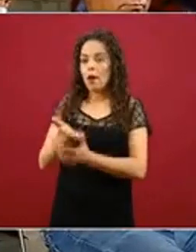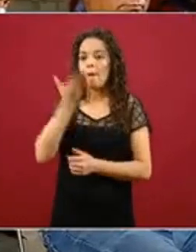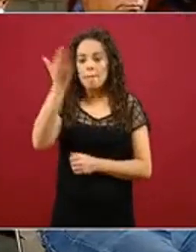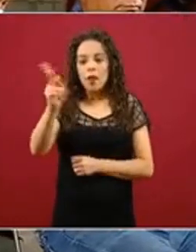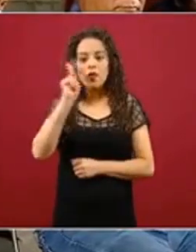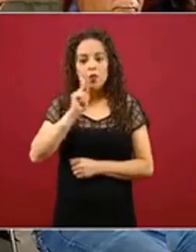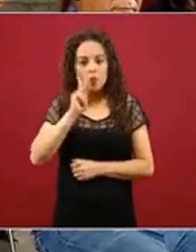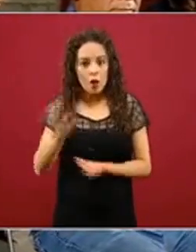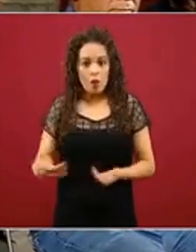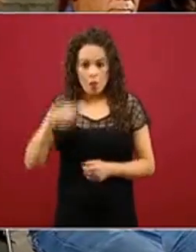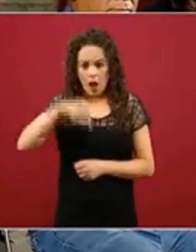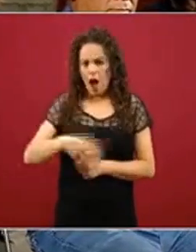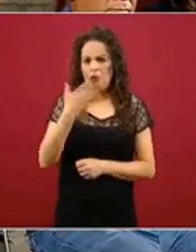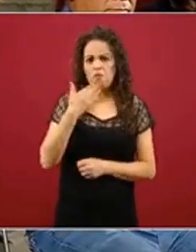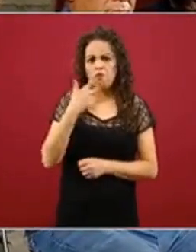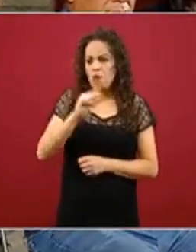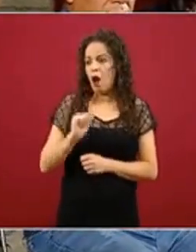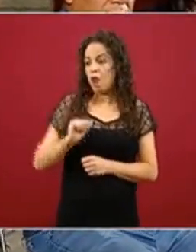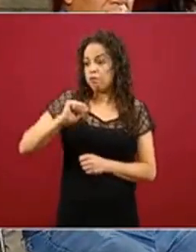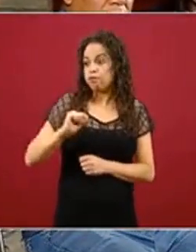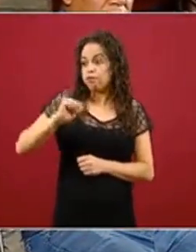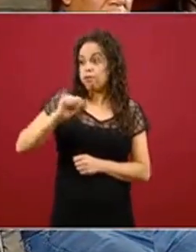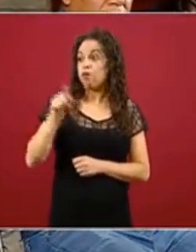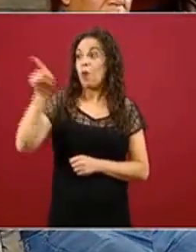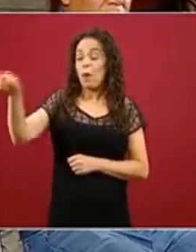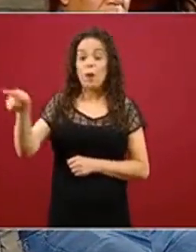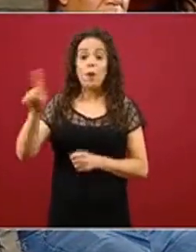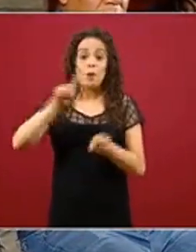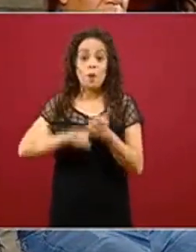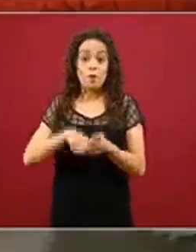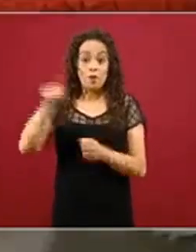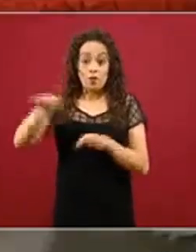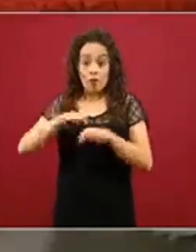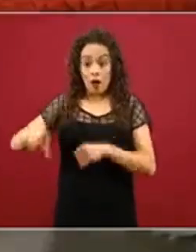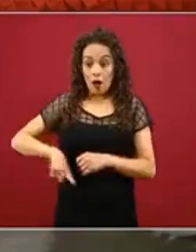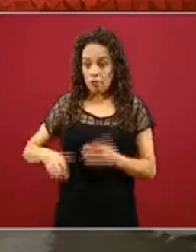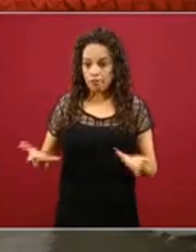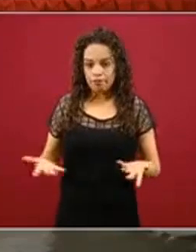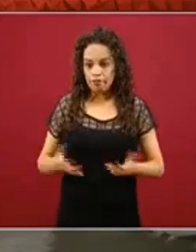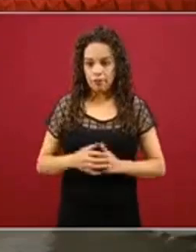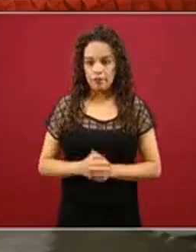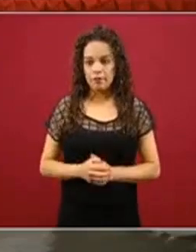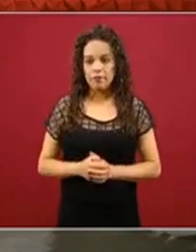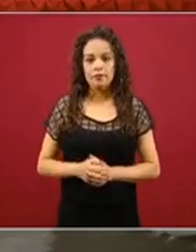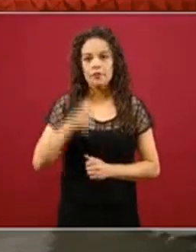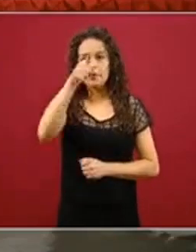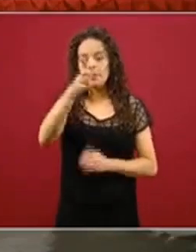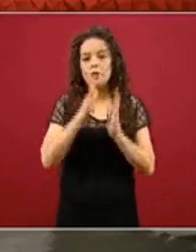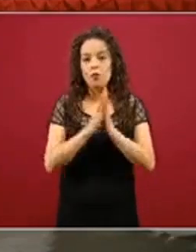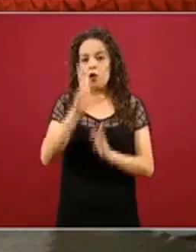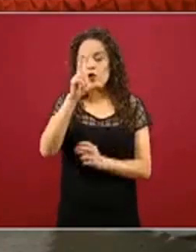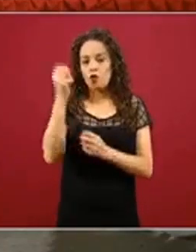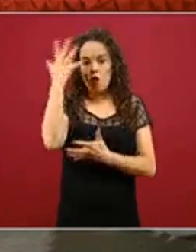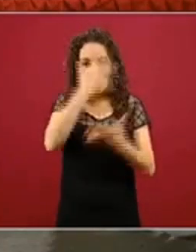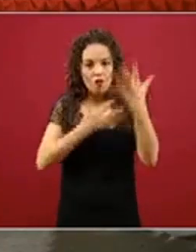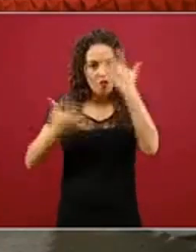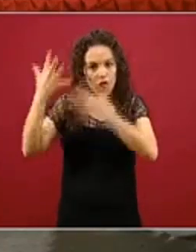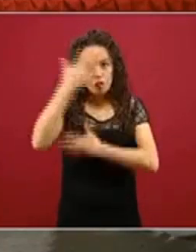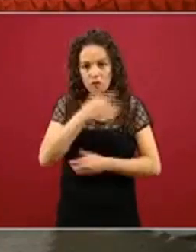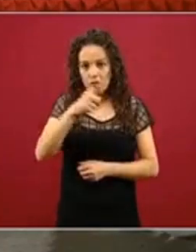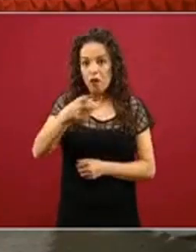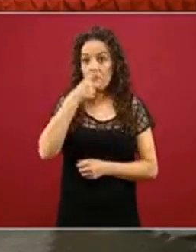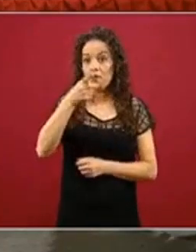País de 120 millones de habitantes. Alejandro, no confunda las cosas. Usted está hablando de que los privilegiados se les hacen las